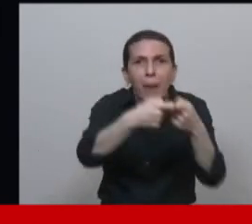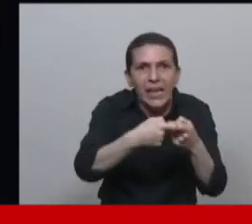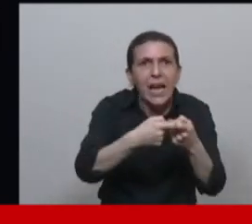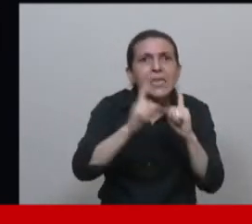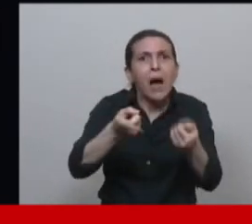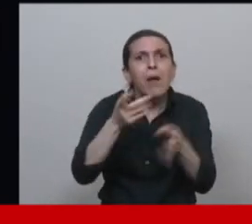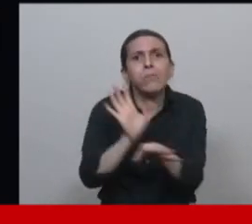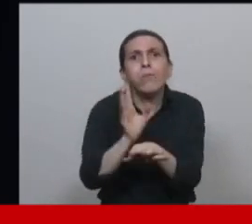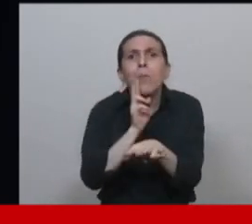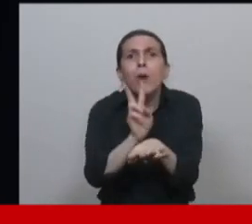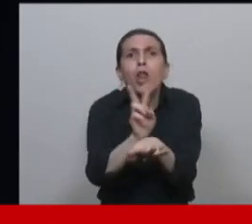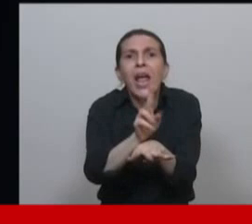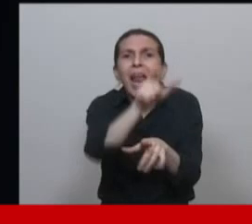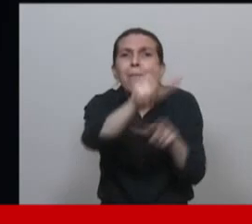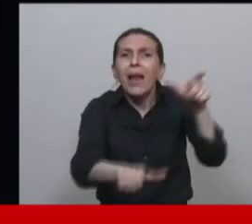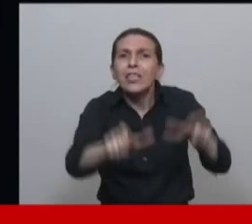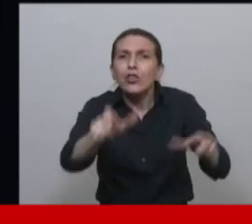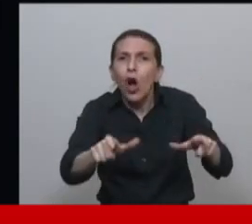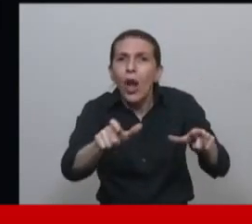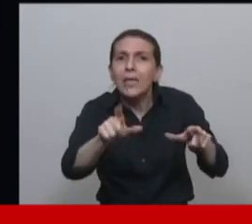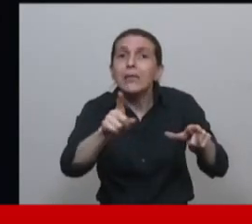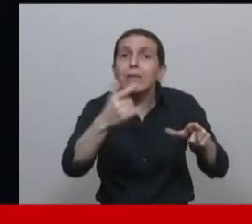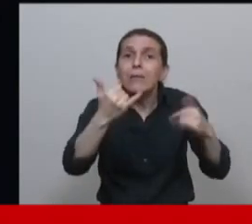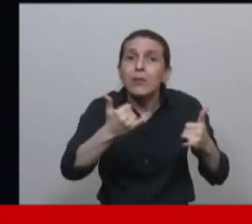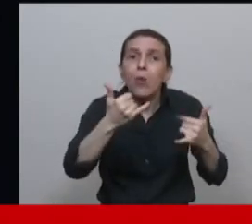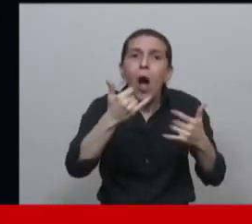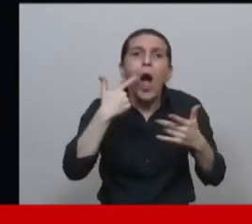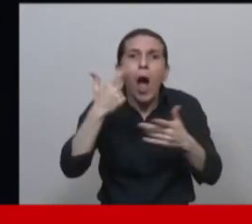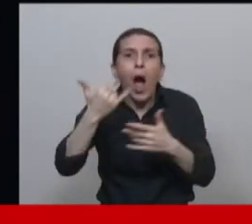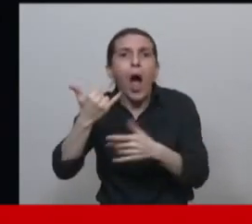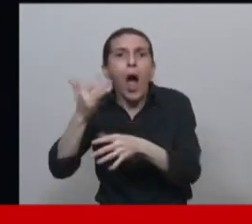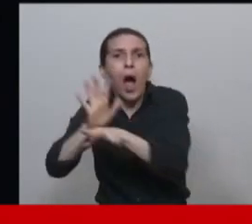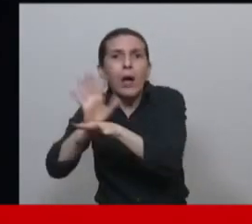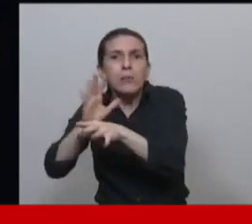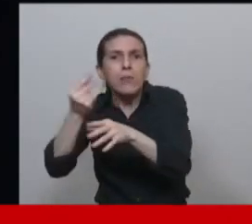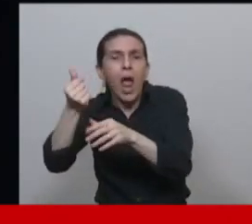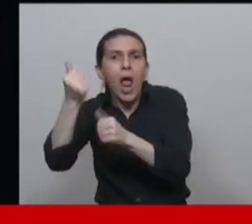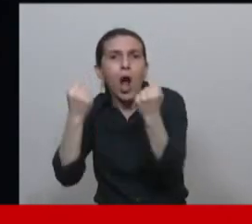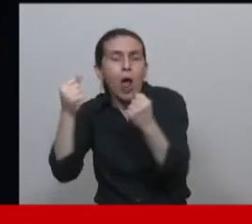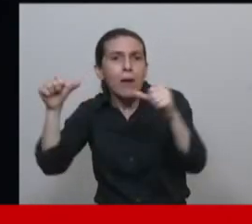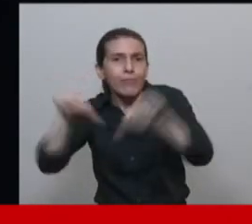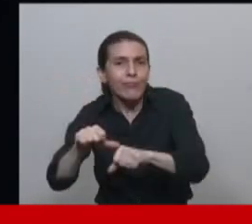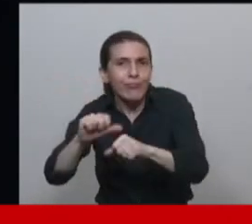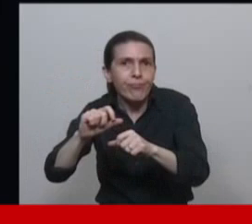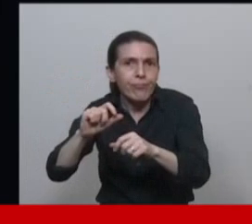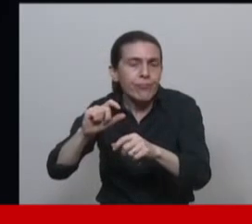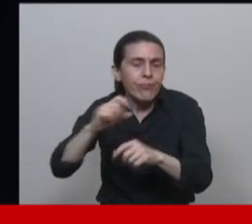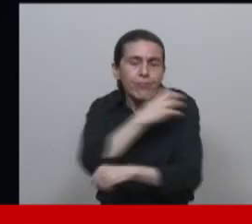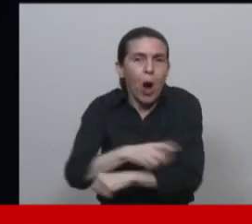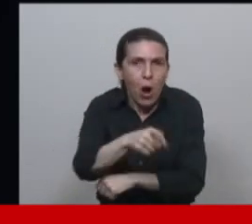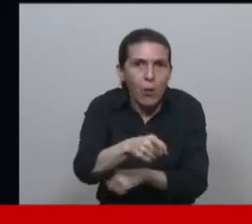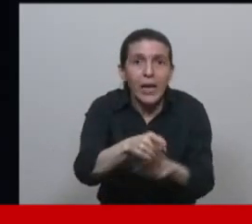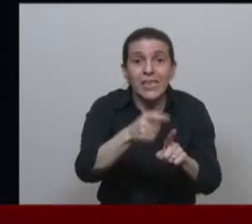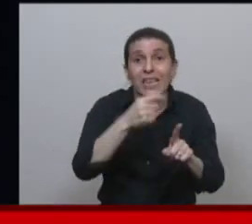proteger a las personas que ingresan en situación de vulnerabilidad y sentando condiciones para que cuando